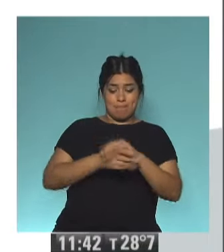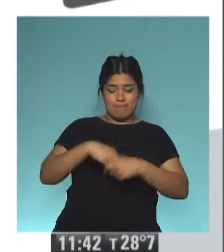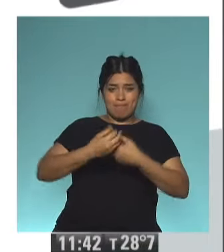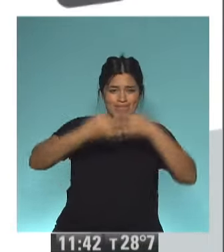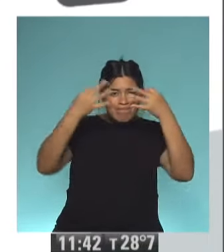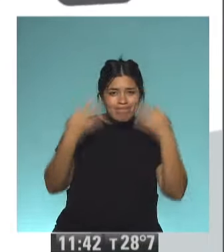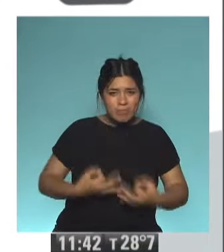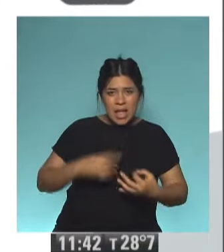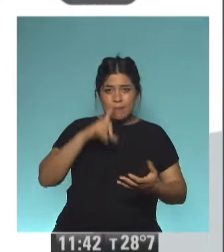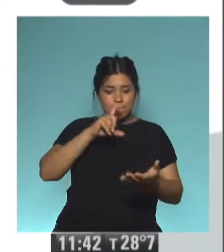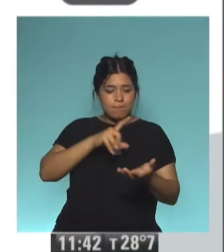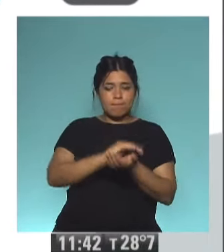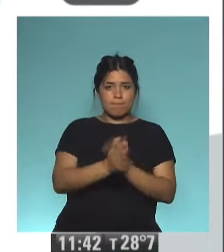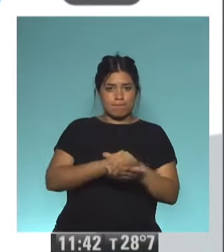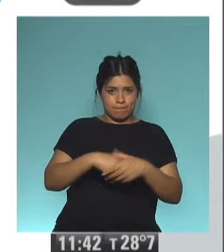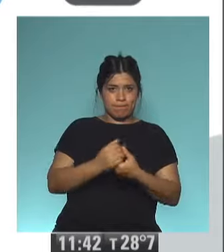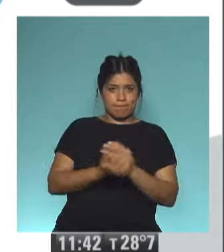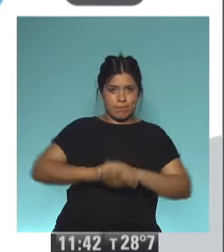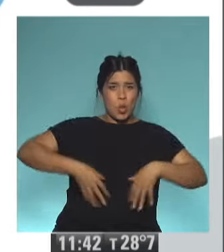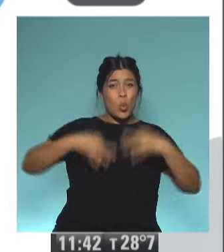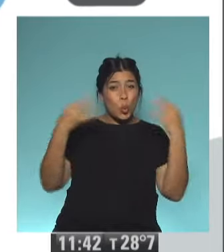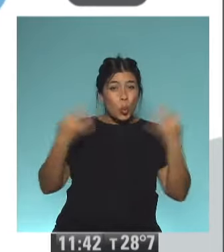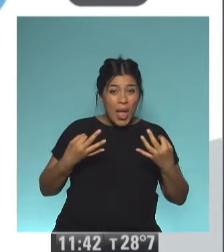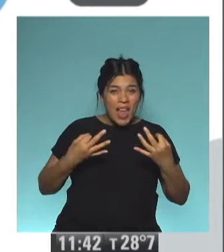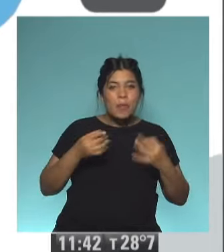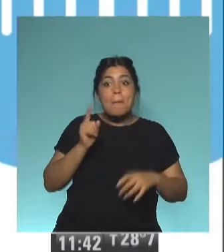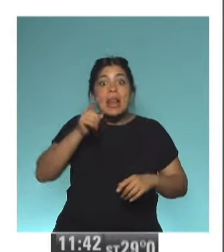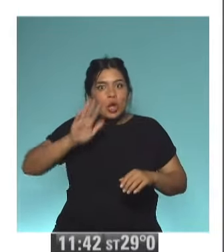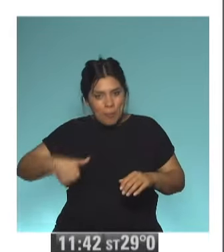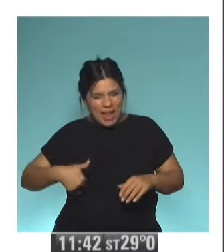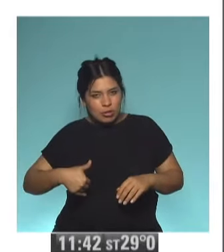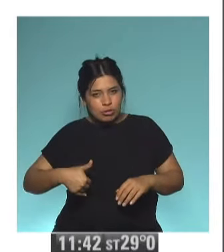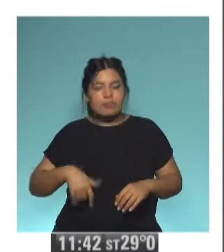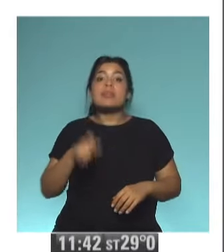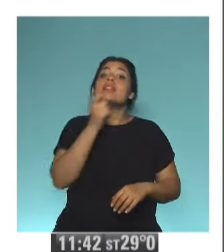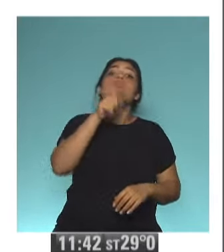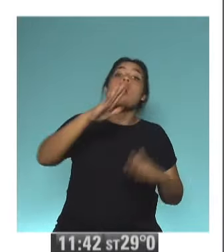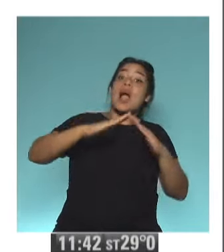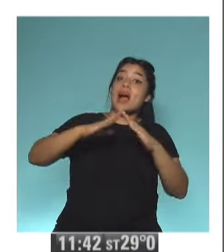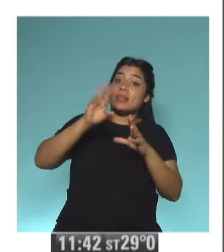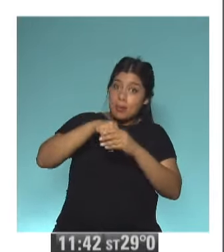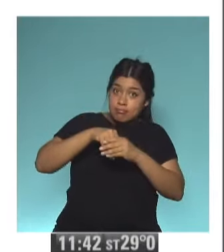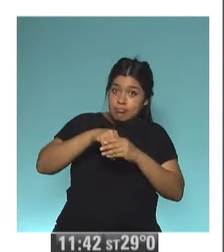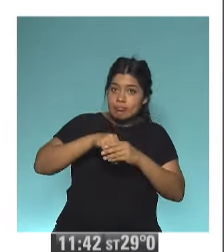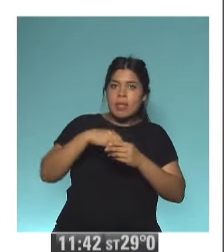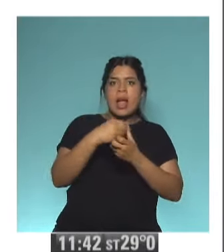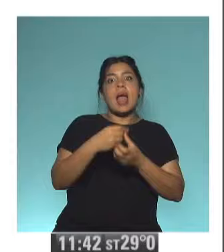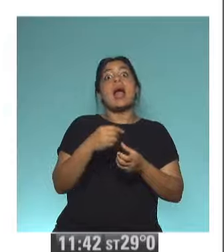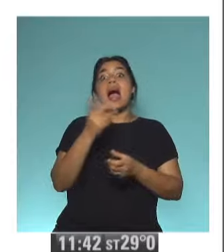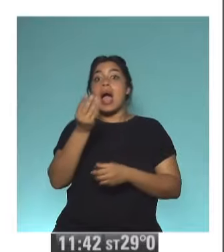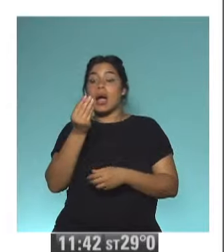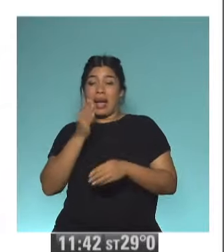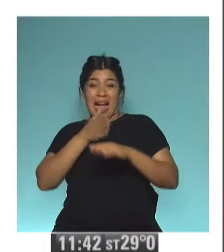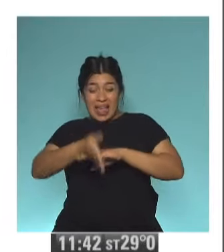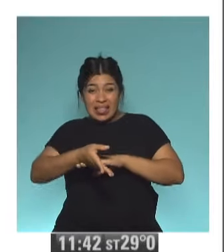y desinfectadas. Una adecuada higiene de manos reduce riesgos. Si estás en tu casa, lava tus manos con agua y jabón cuando